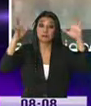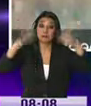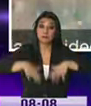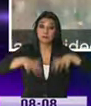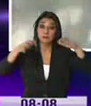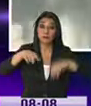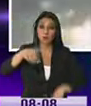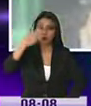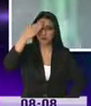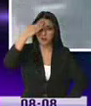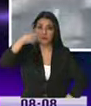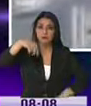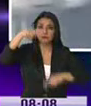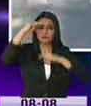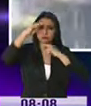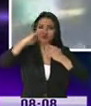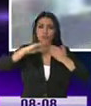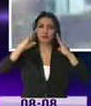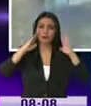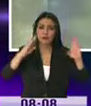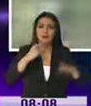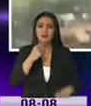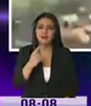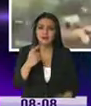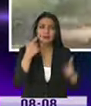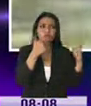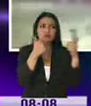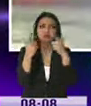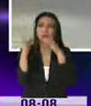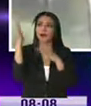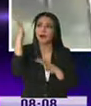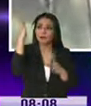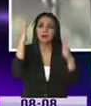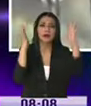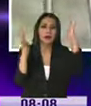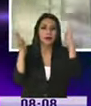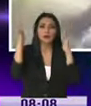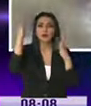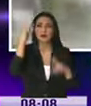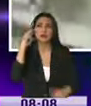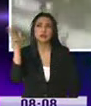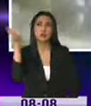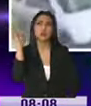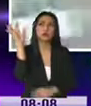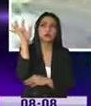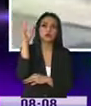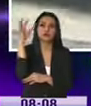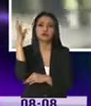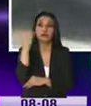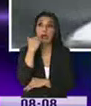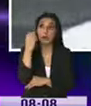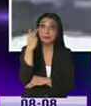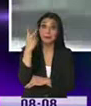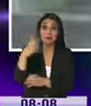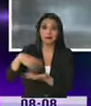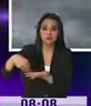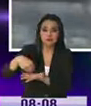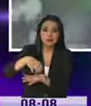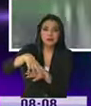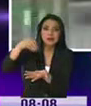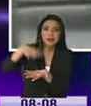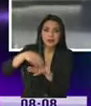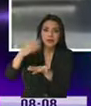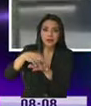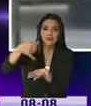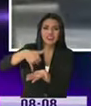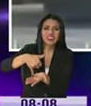en este el noticiero de la comunidad, hablamos de esto, de estar vigilante en los árboles, de escucharles en el movimiento. Hay